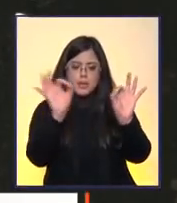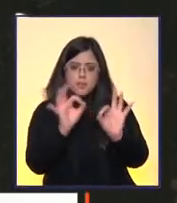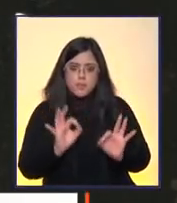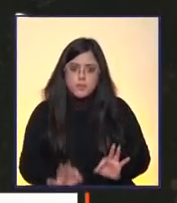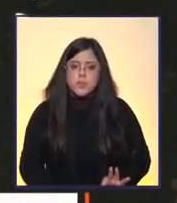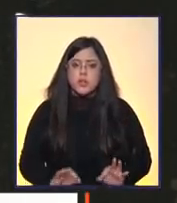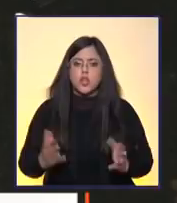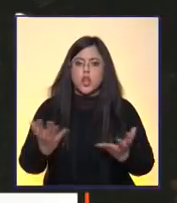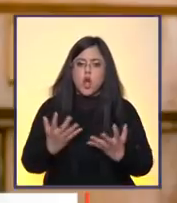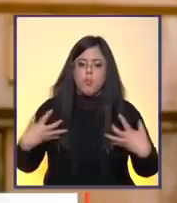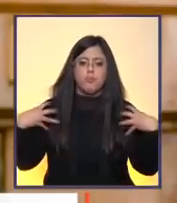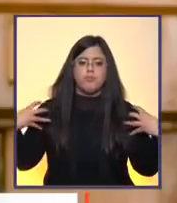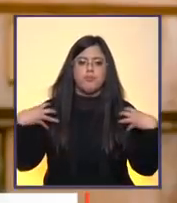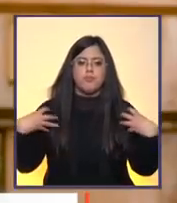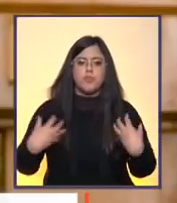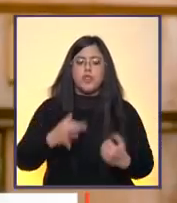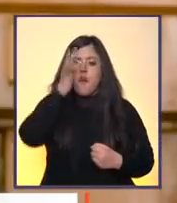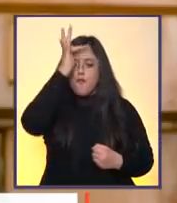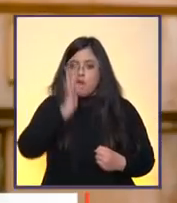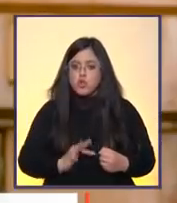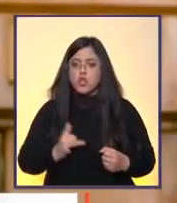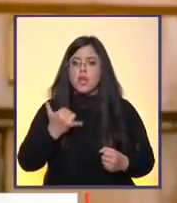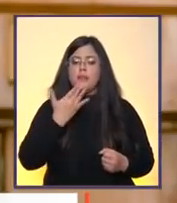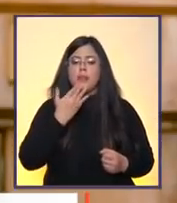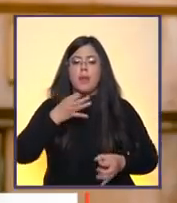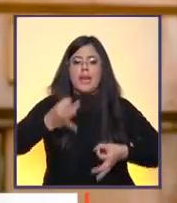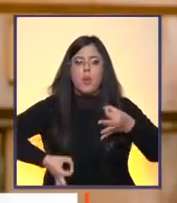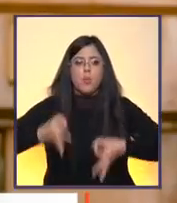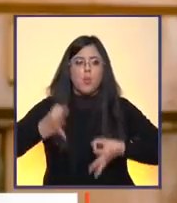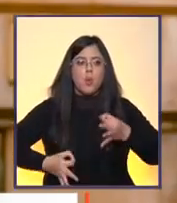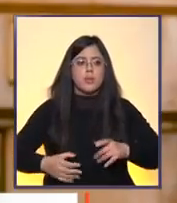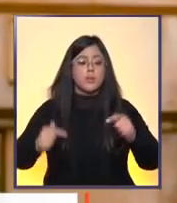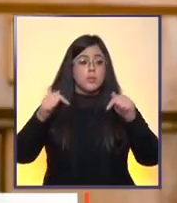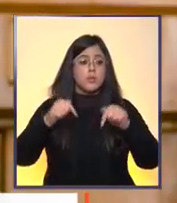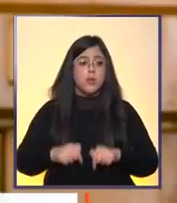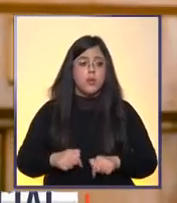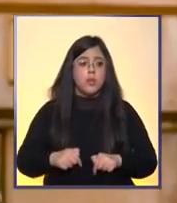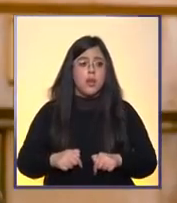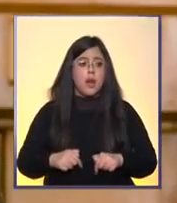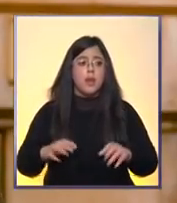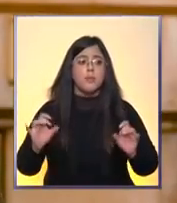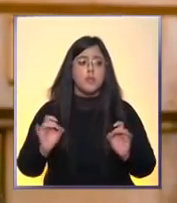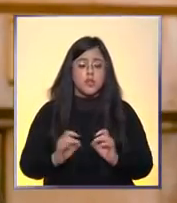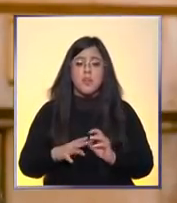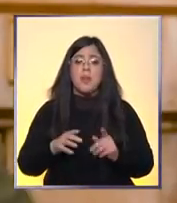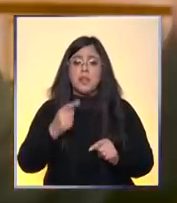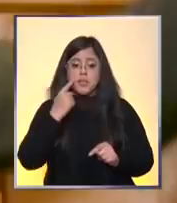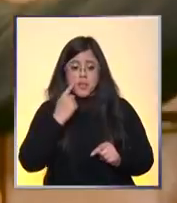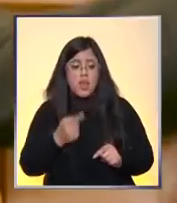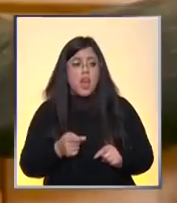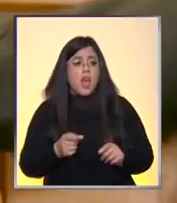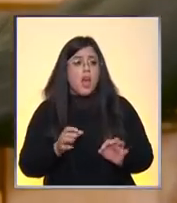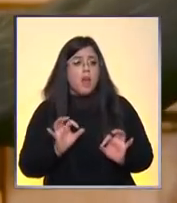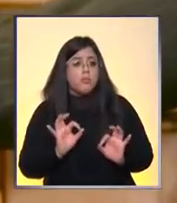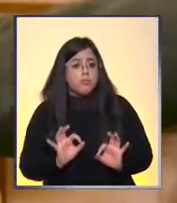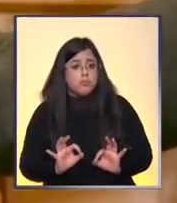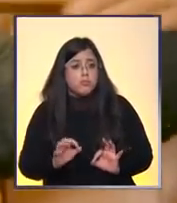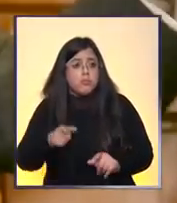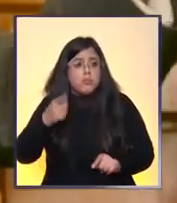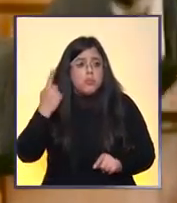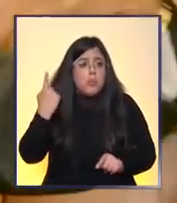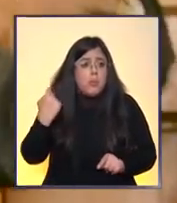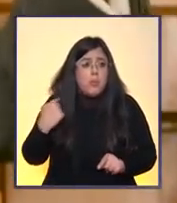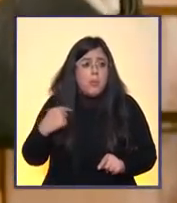jueces. Hoy por hoy, algo que podía ser hasta bien visto, desde el punto de vista de 30 años, de que